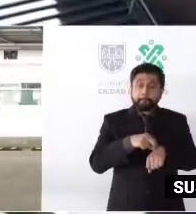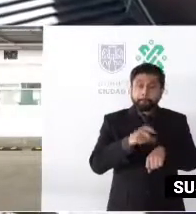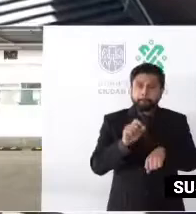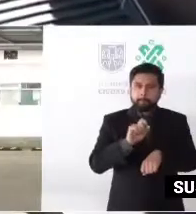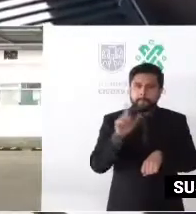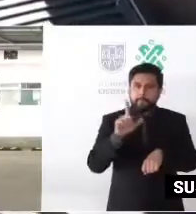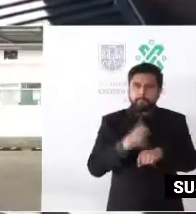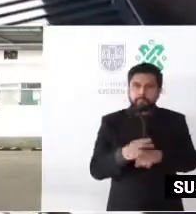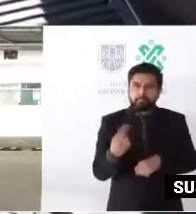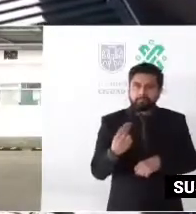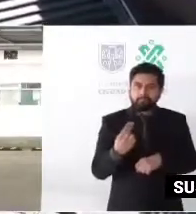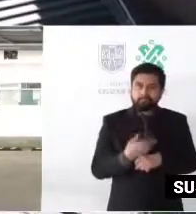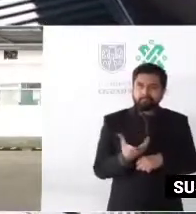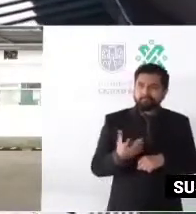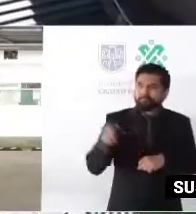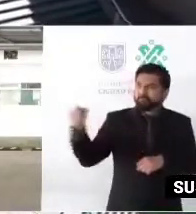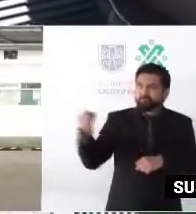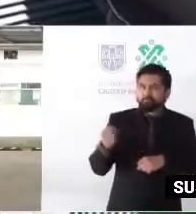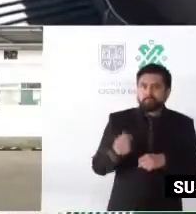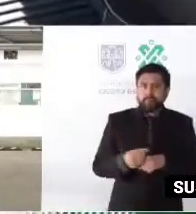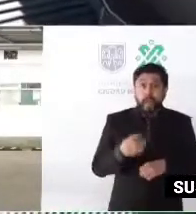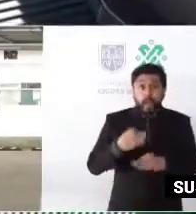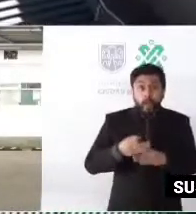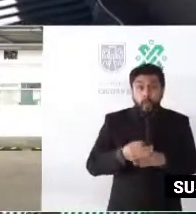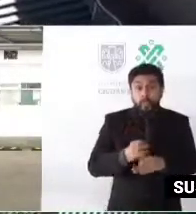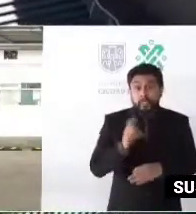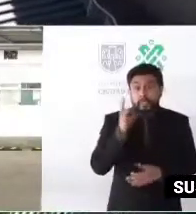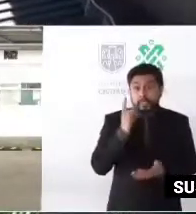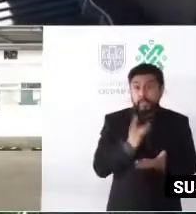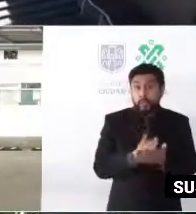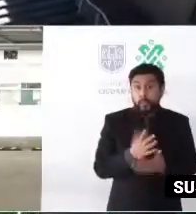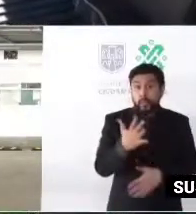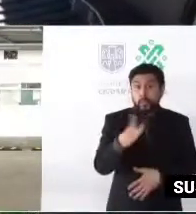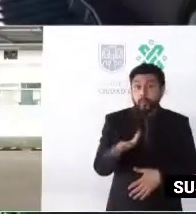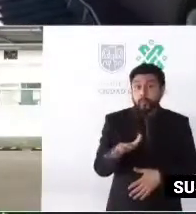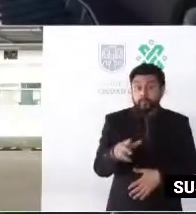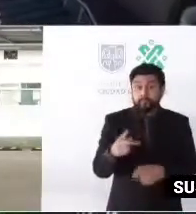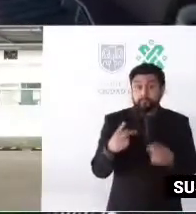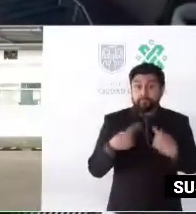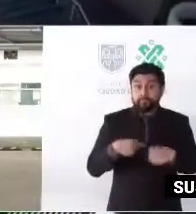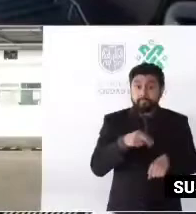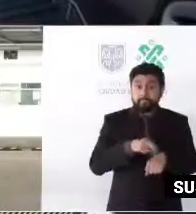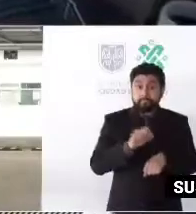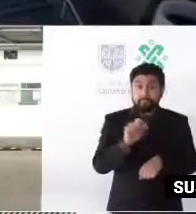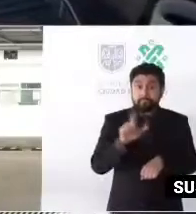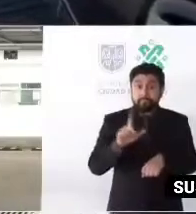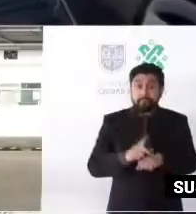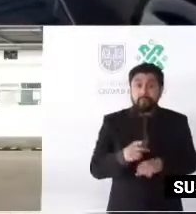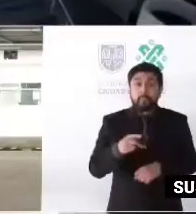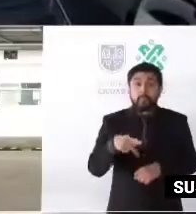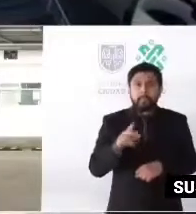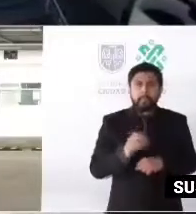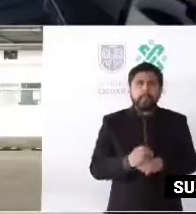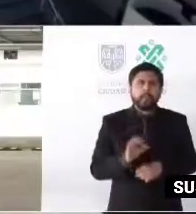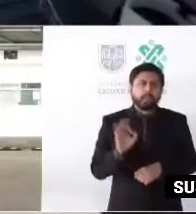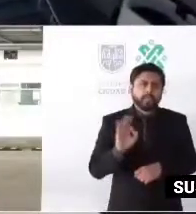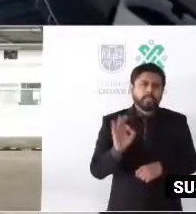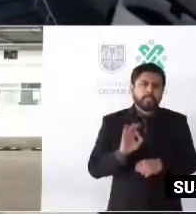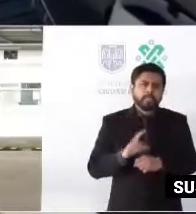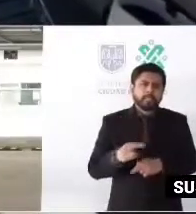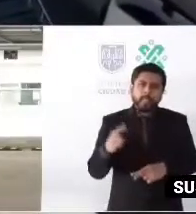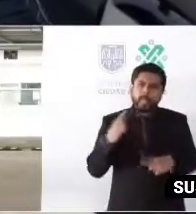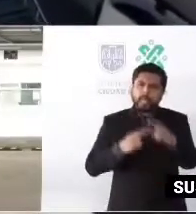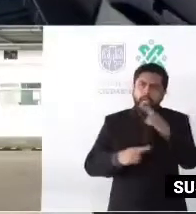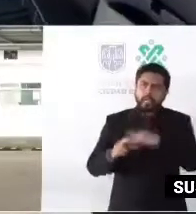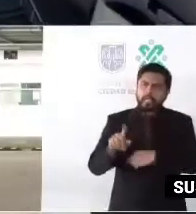batallando. Hasta ahora tenemos 10 y más la gente que regresa, que son especialistas también, que trabajaban